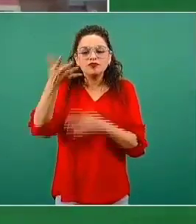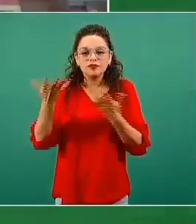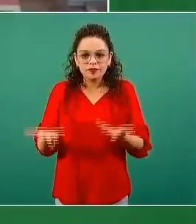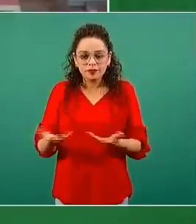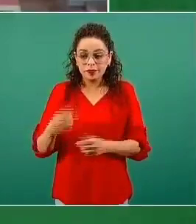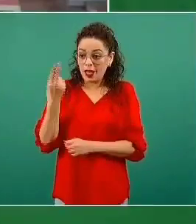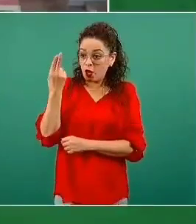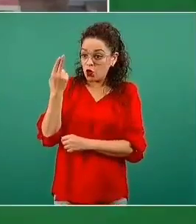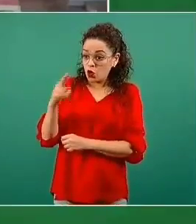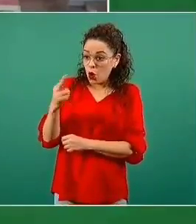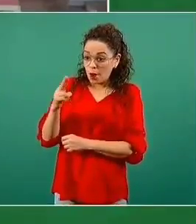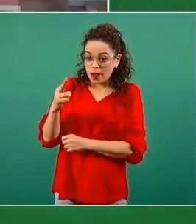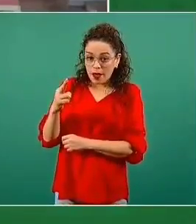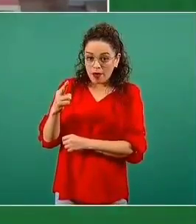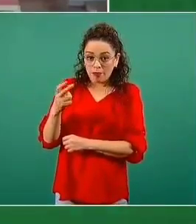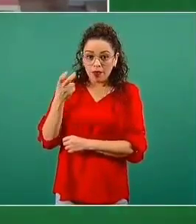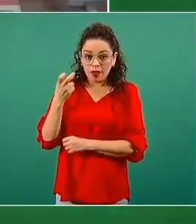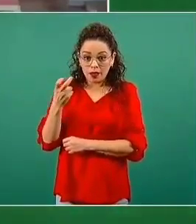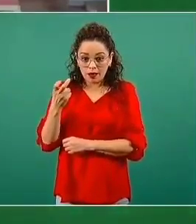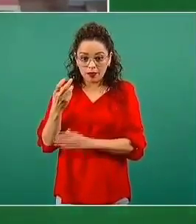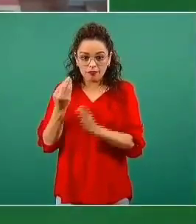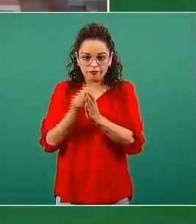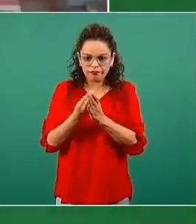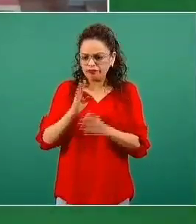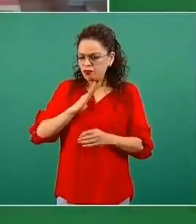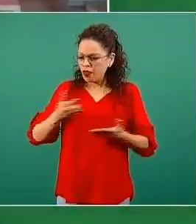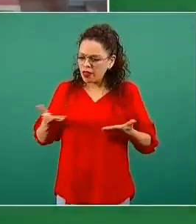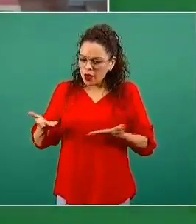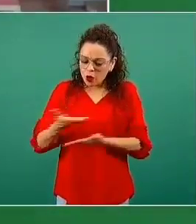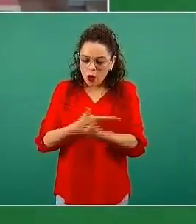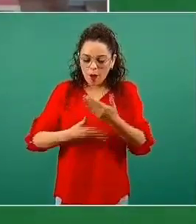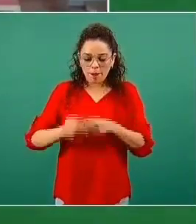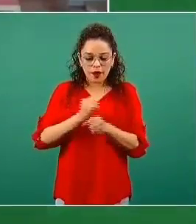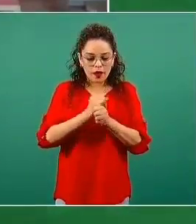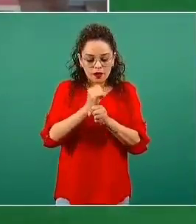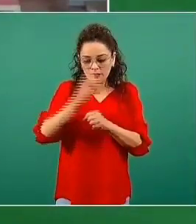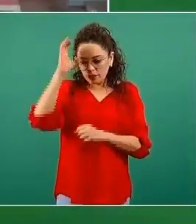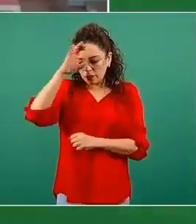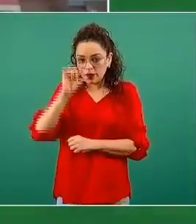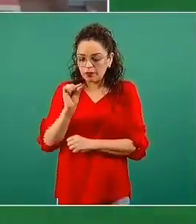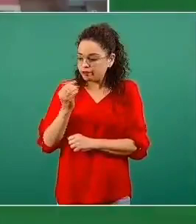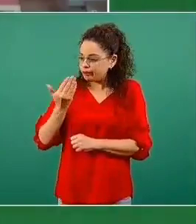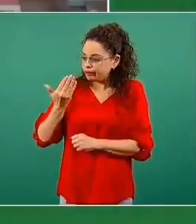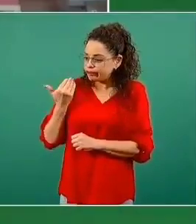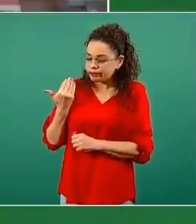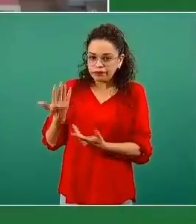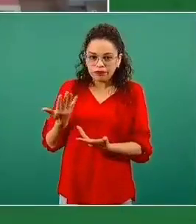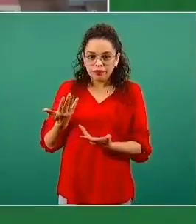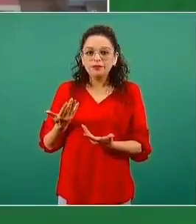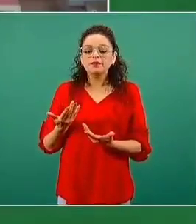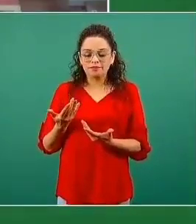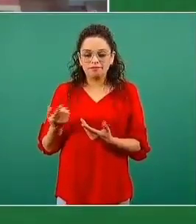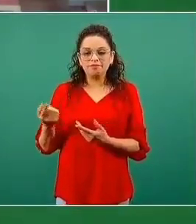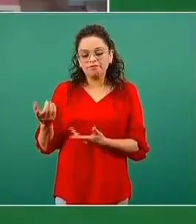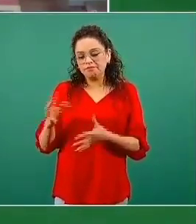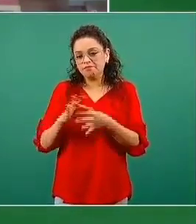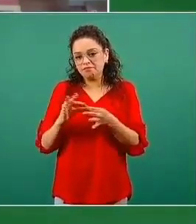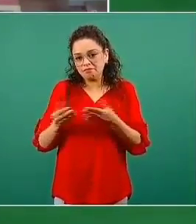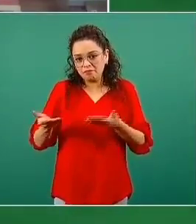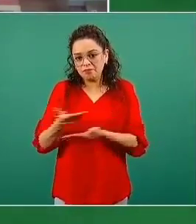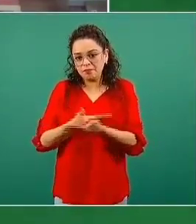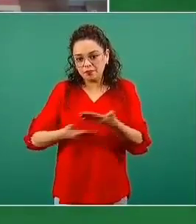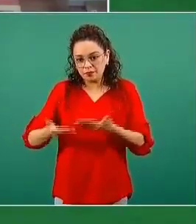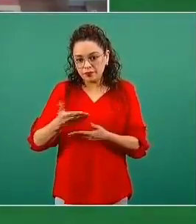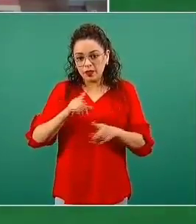la posibilidad de compartir diagnósticos, investigación científica reciente, con una perspectiva multidisciplinaria.